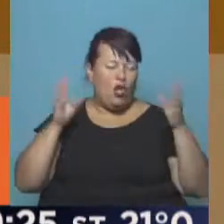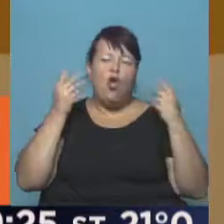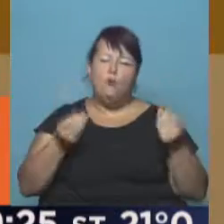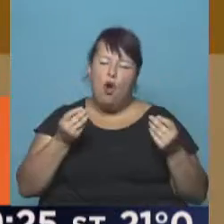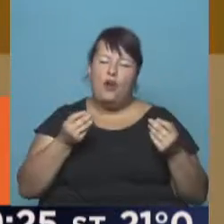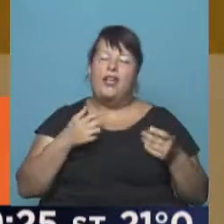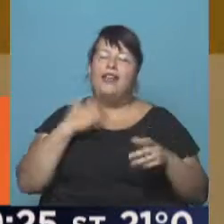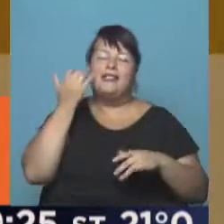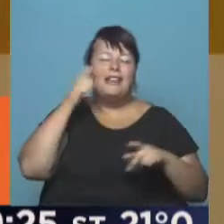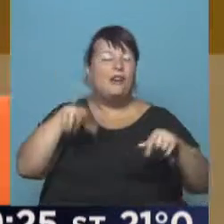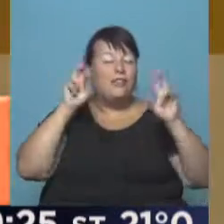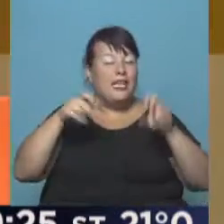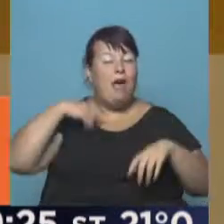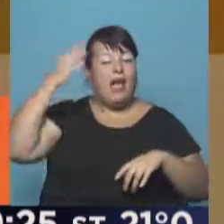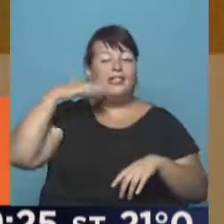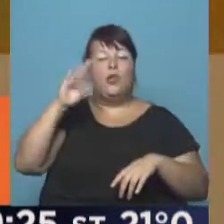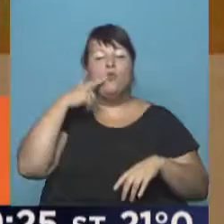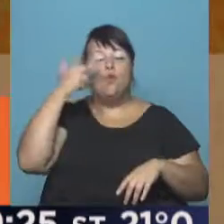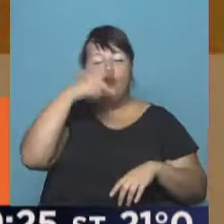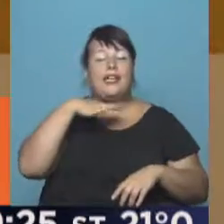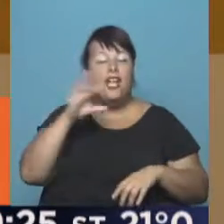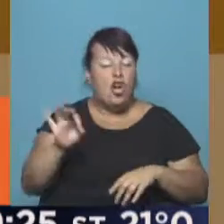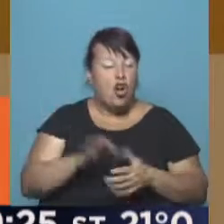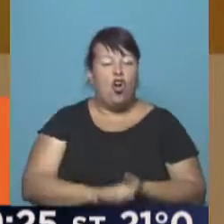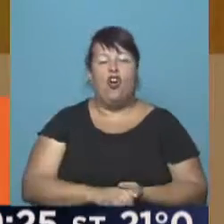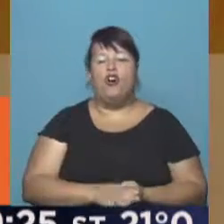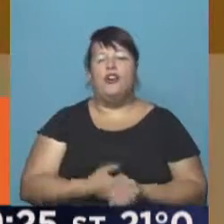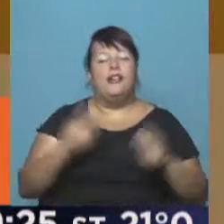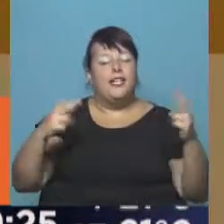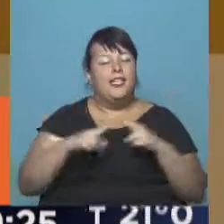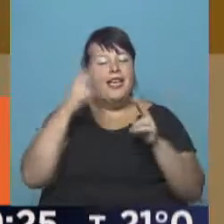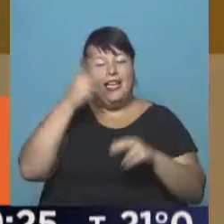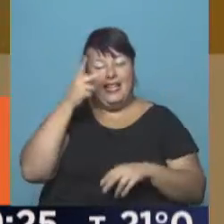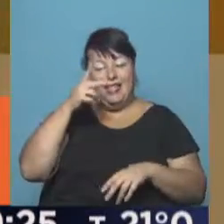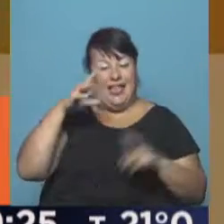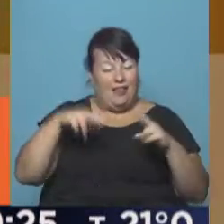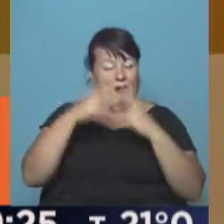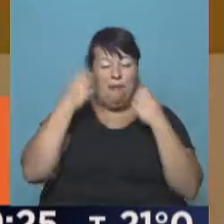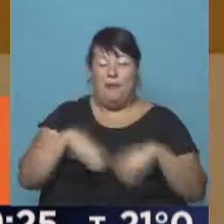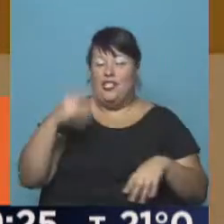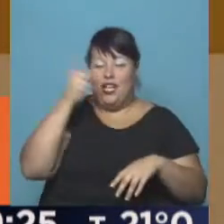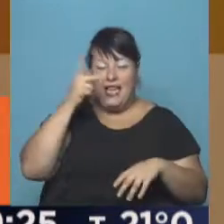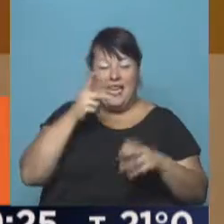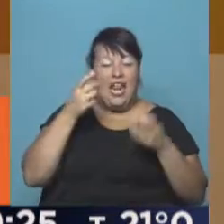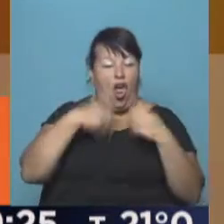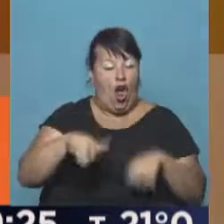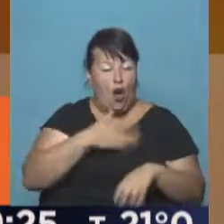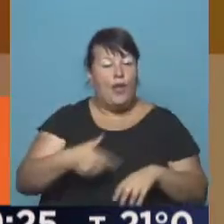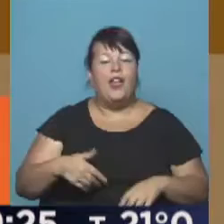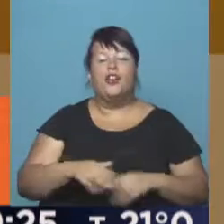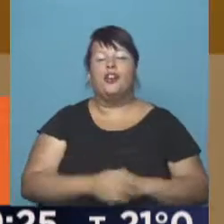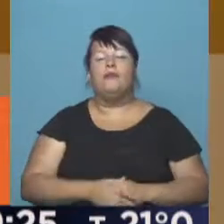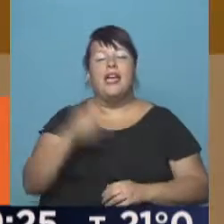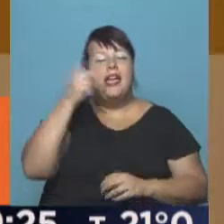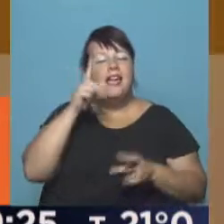Porque esto ya fue un tema cuando George Bush, hijo, se encontró con Kirchner, apenas empezaba el gobierno de Kirchner. Kirchner